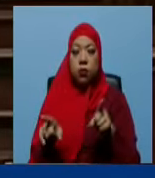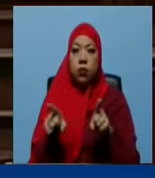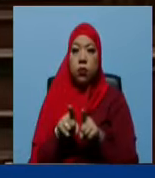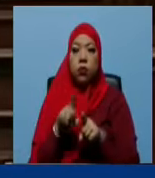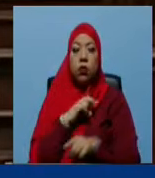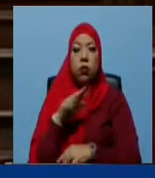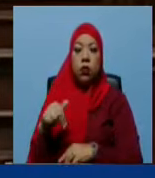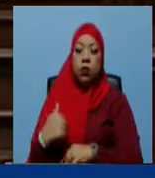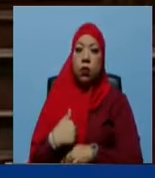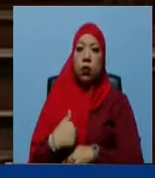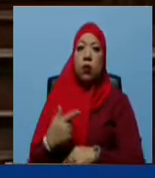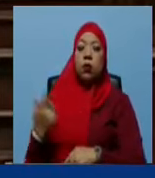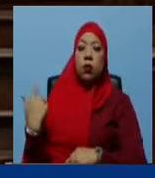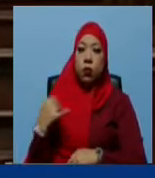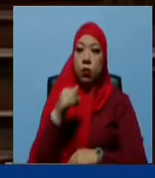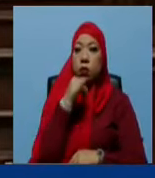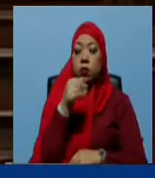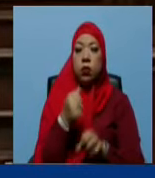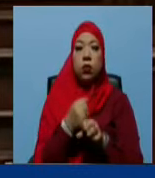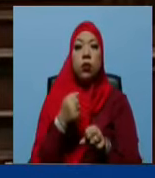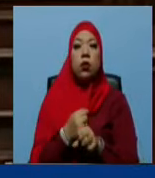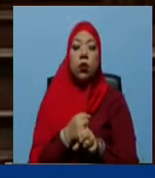Y que no se acobardó jamás,